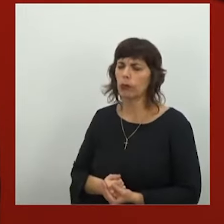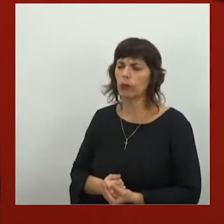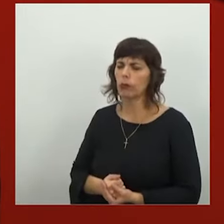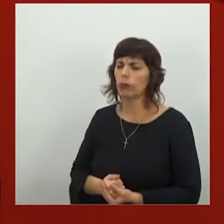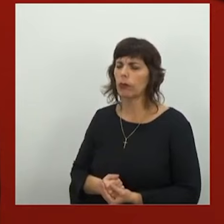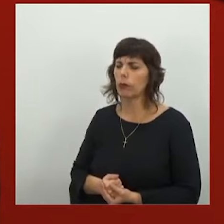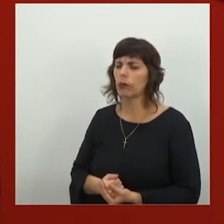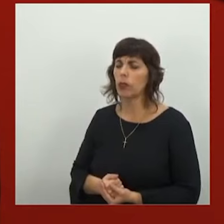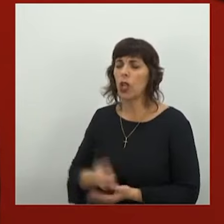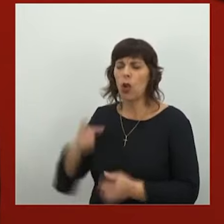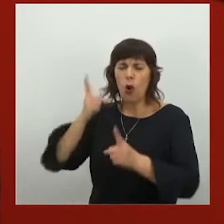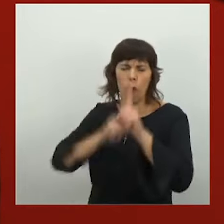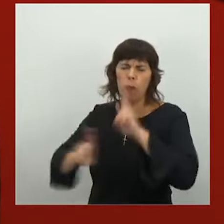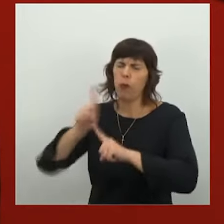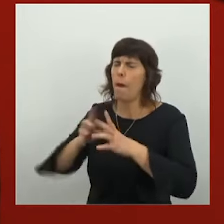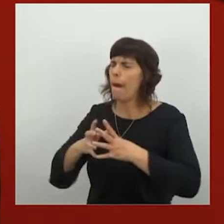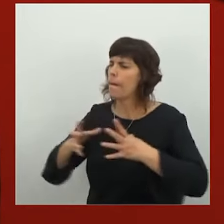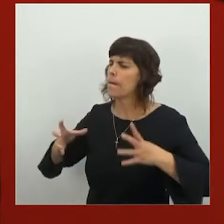conoce mi situación,